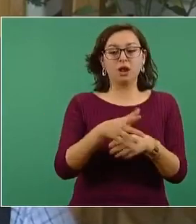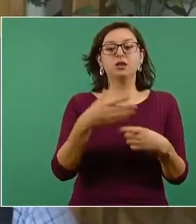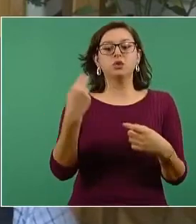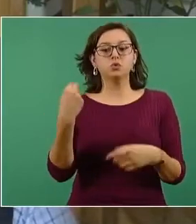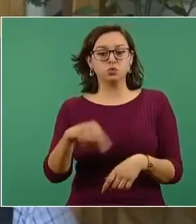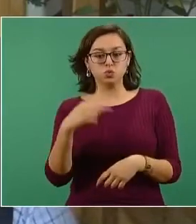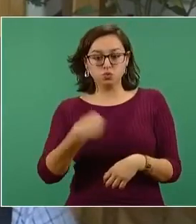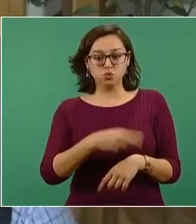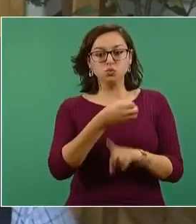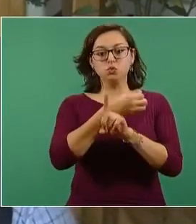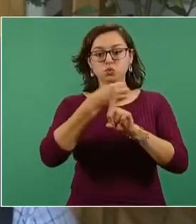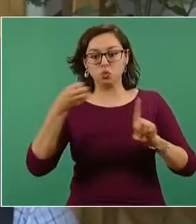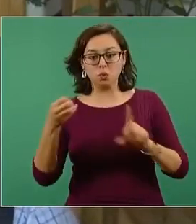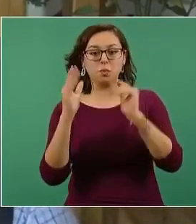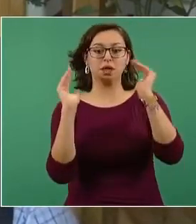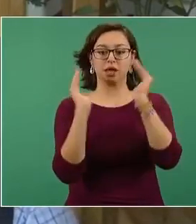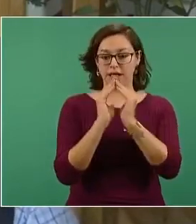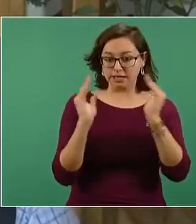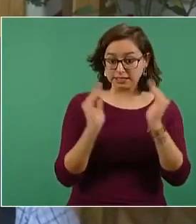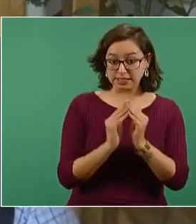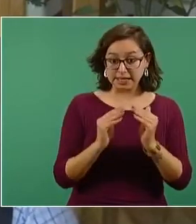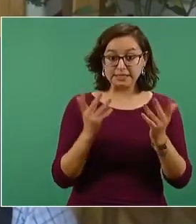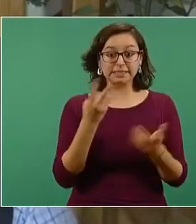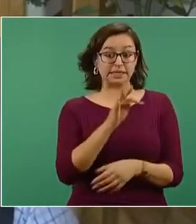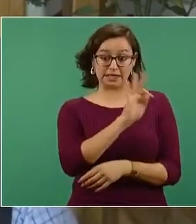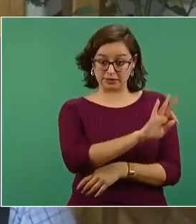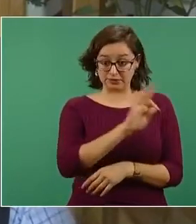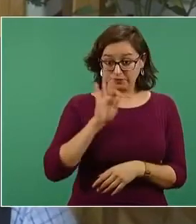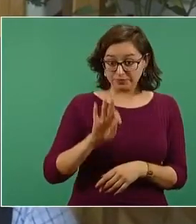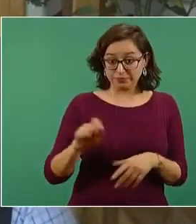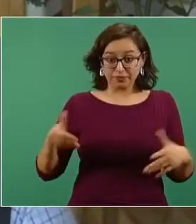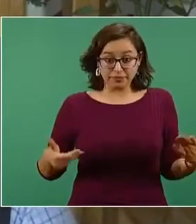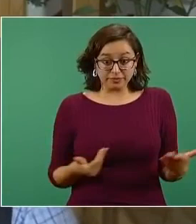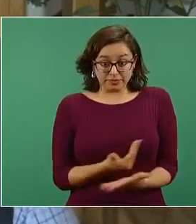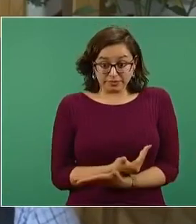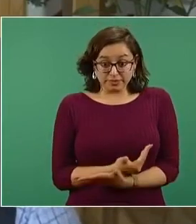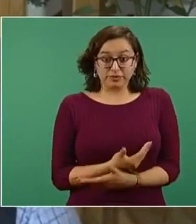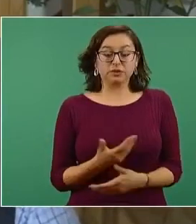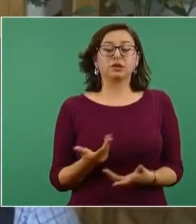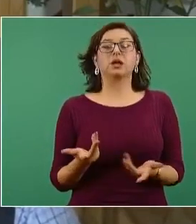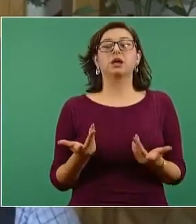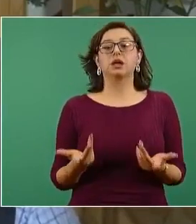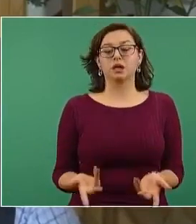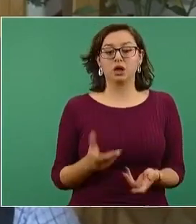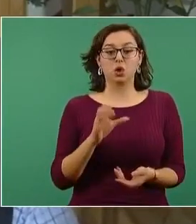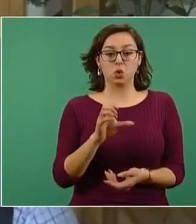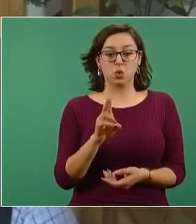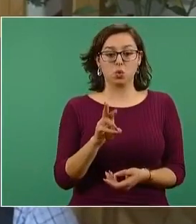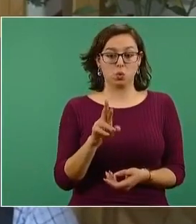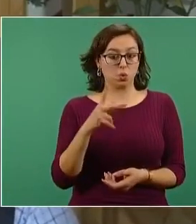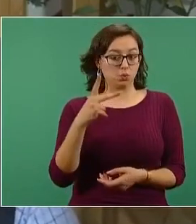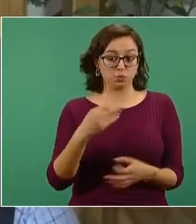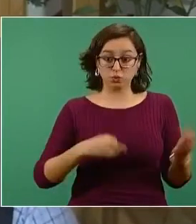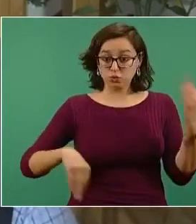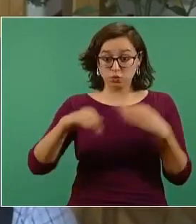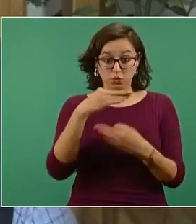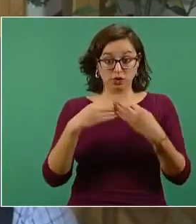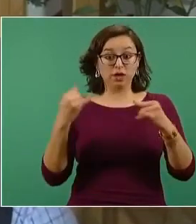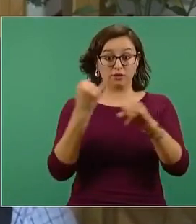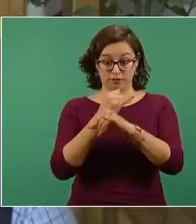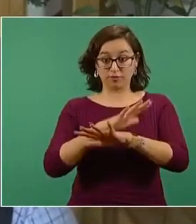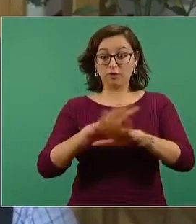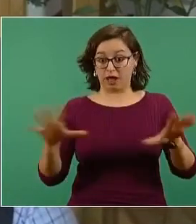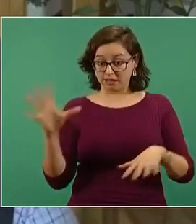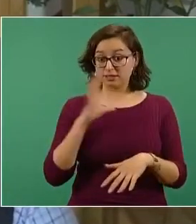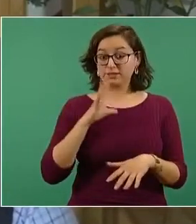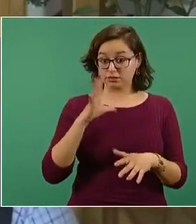completo, se pida el domicilio, se pida la fecha de nacimiento para efectos de la edad, se pida el CUR. Todos estos datos son precisamente